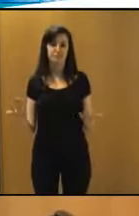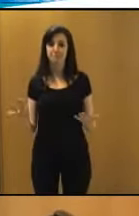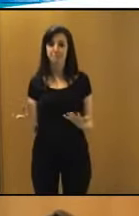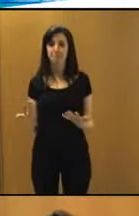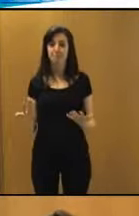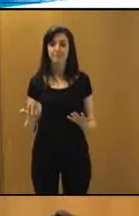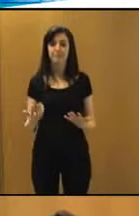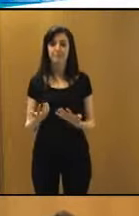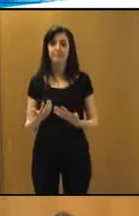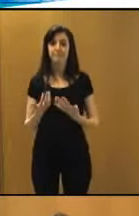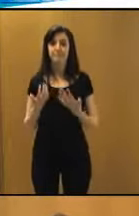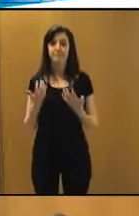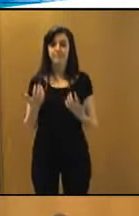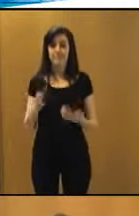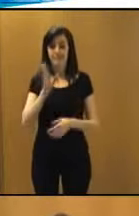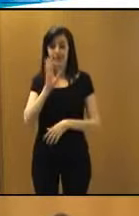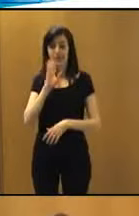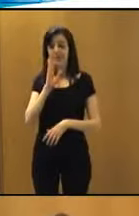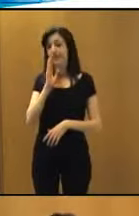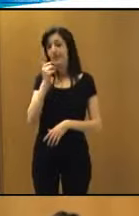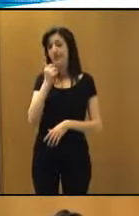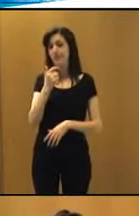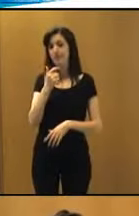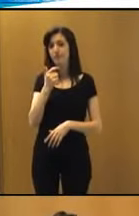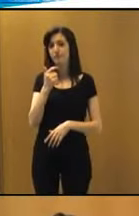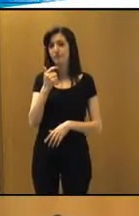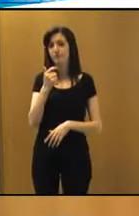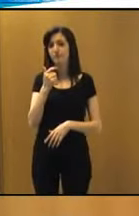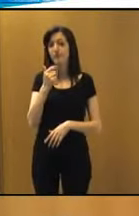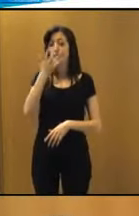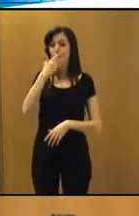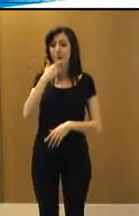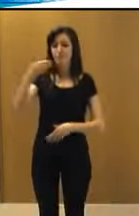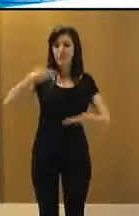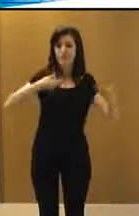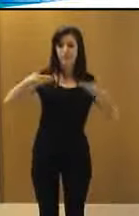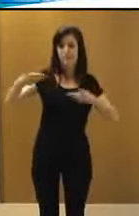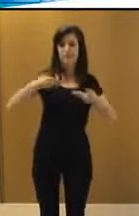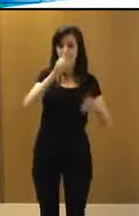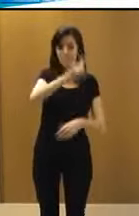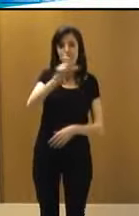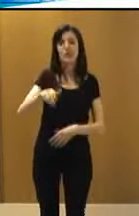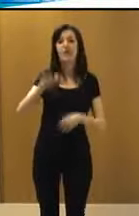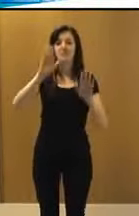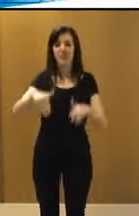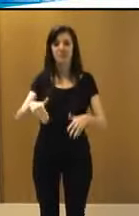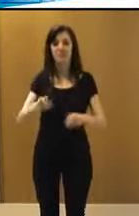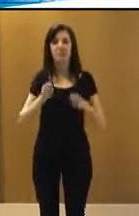Bueno, entonces, pues como decía antes, solo conociendo las demandas de esta población podremos ofertar